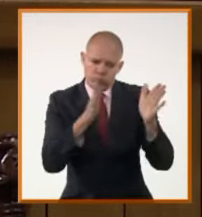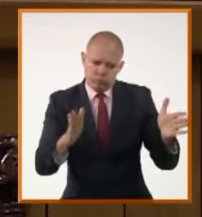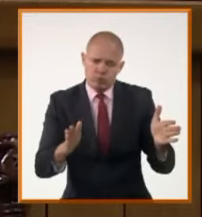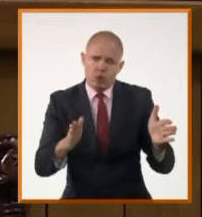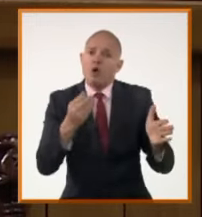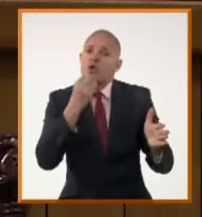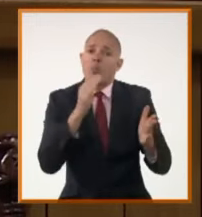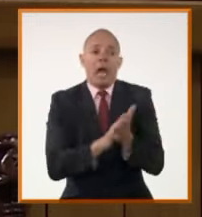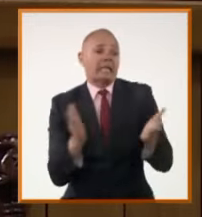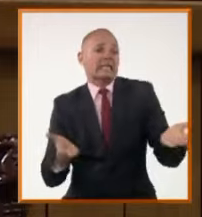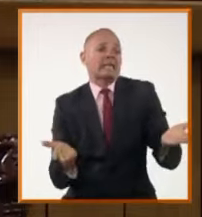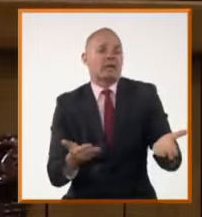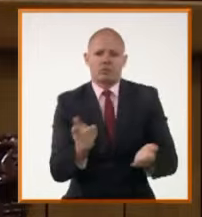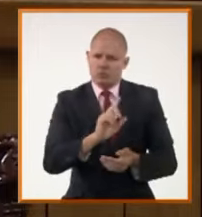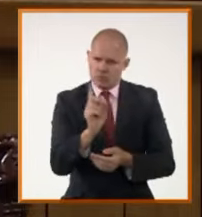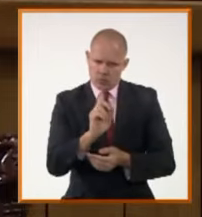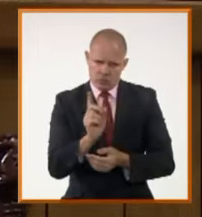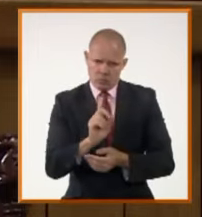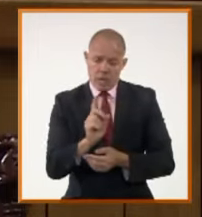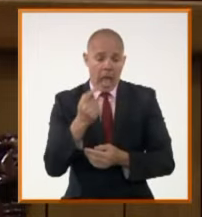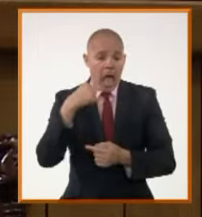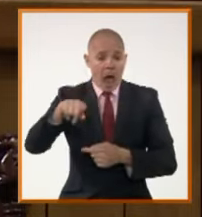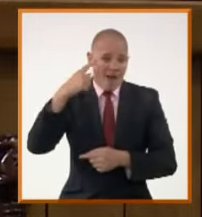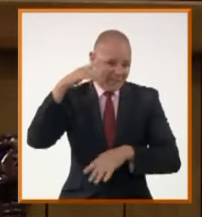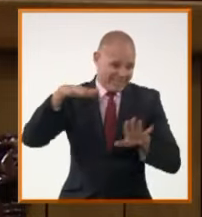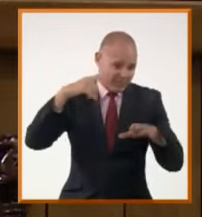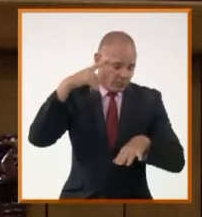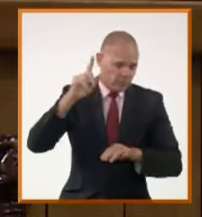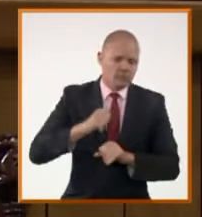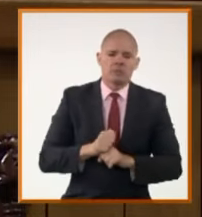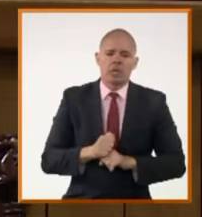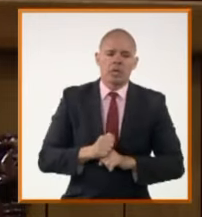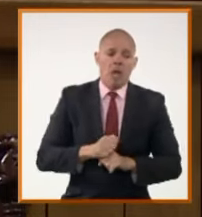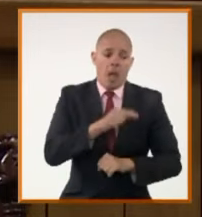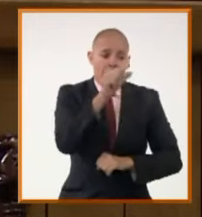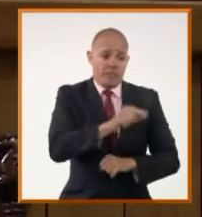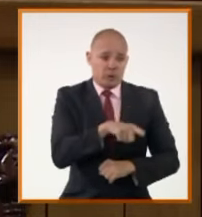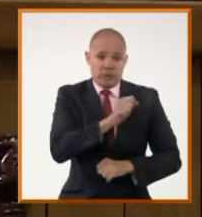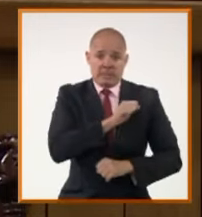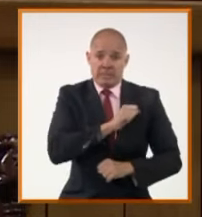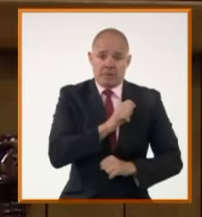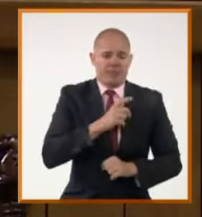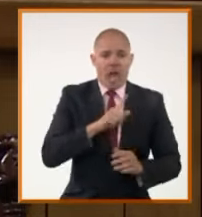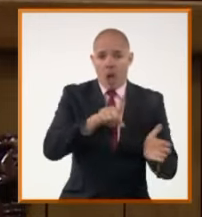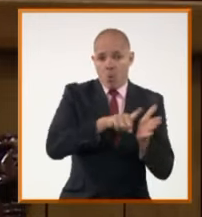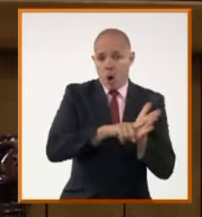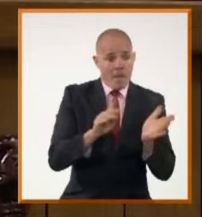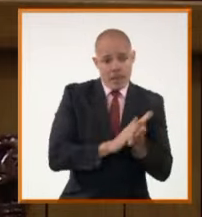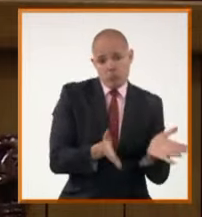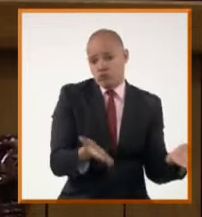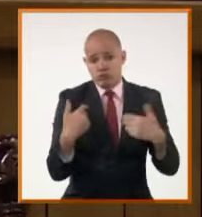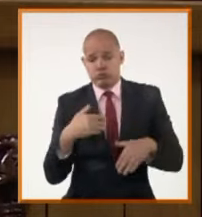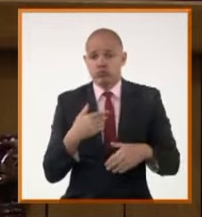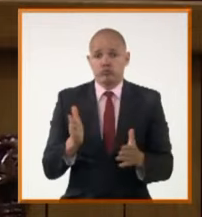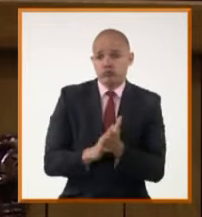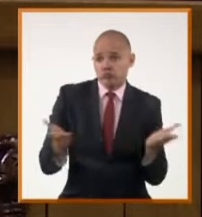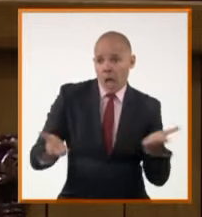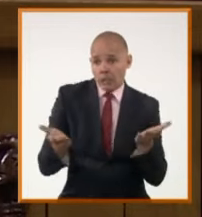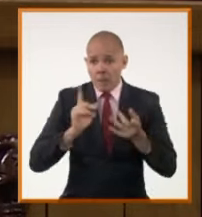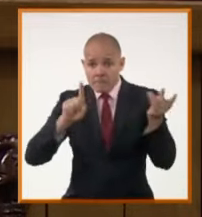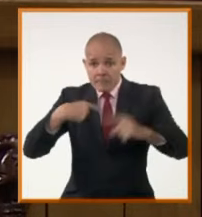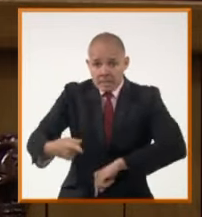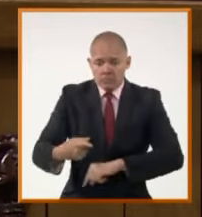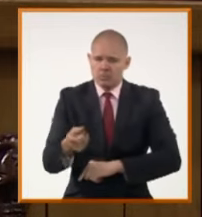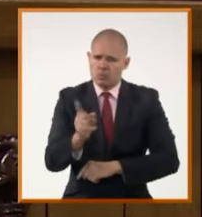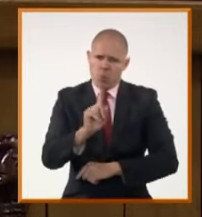el corre-corre ese que pasa ahí en el Ministerio de Economía, van la gente con los abogados, se está violando el plazo. Y más cuando vamos a